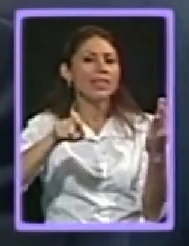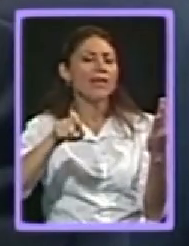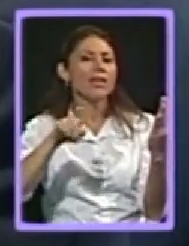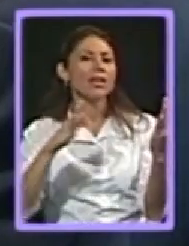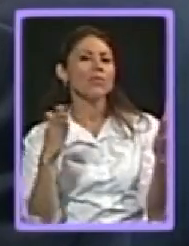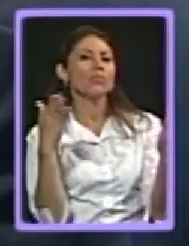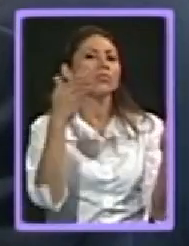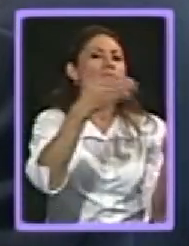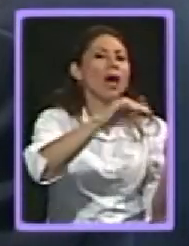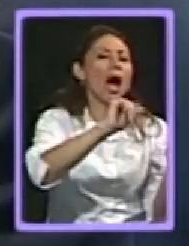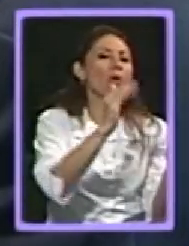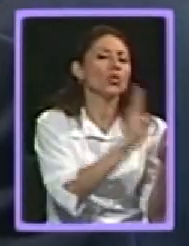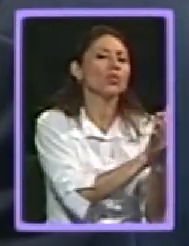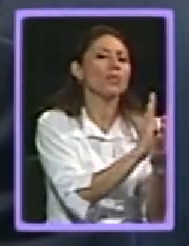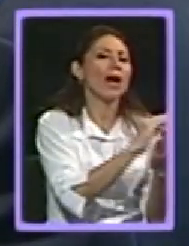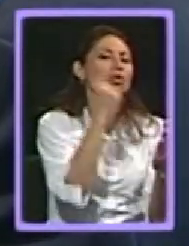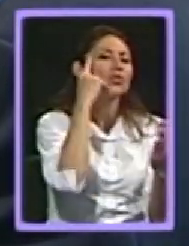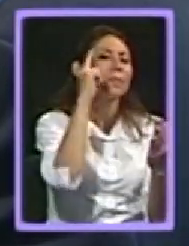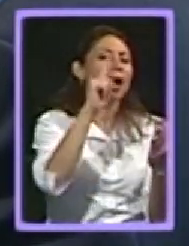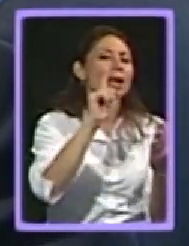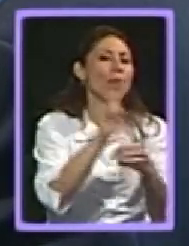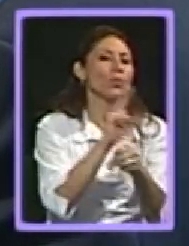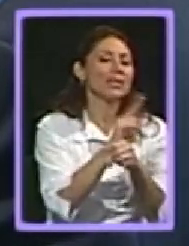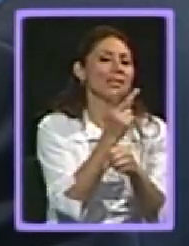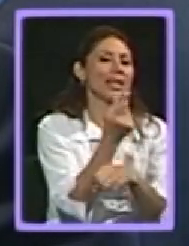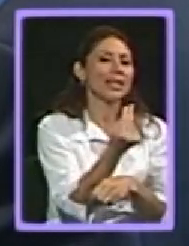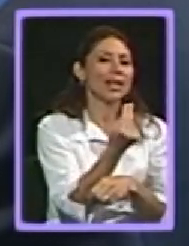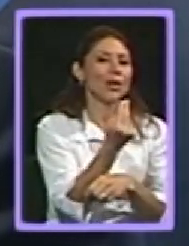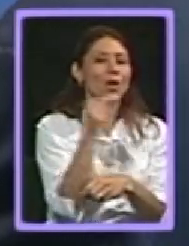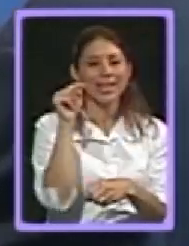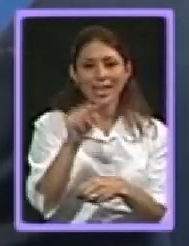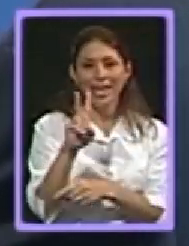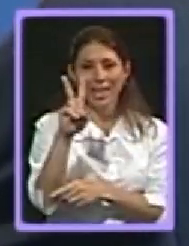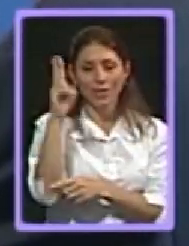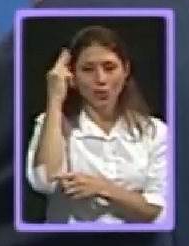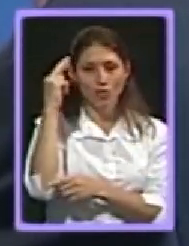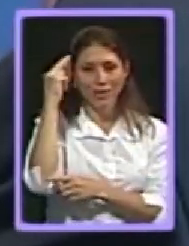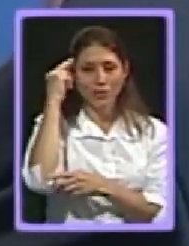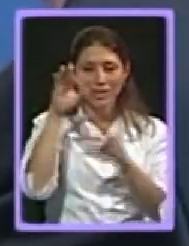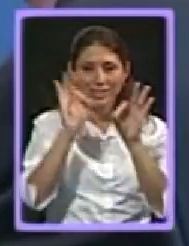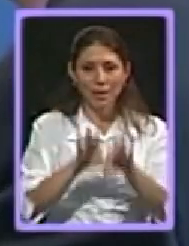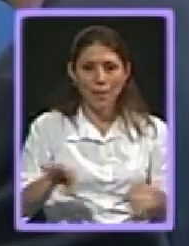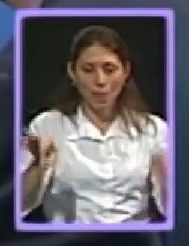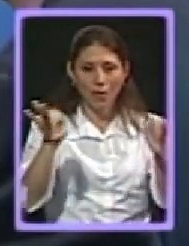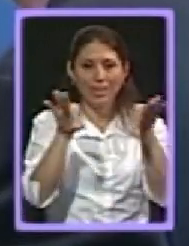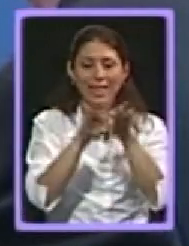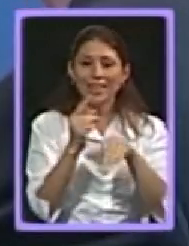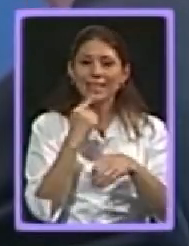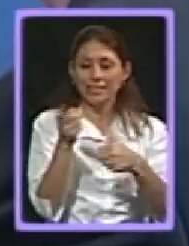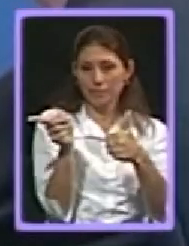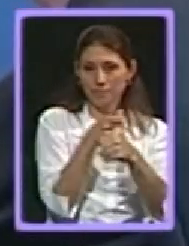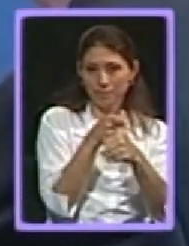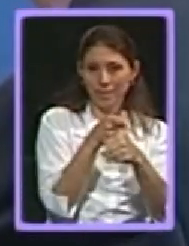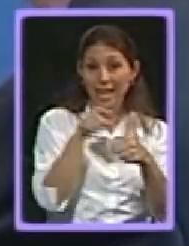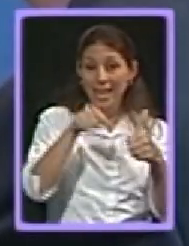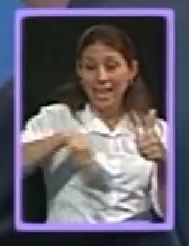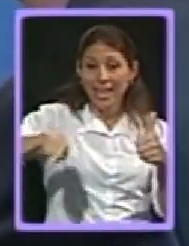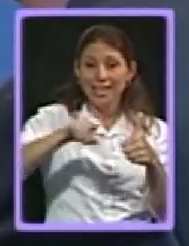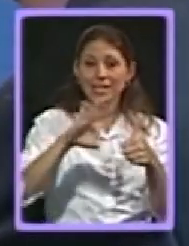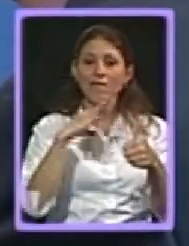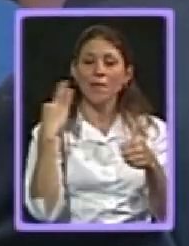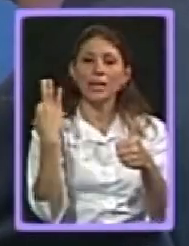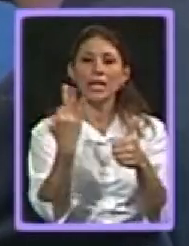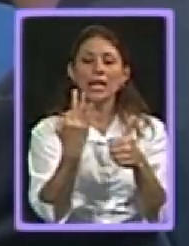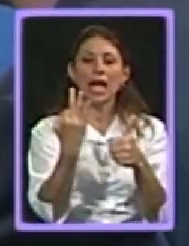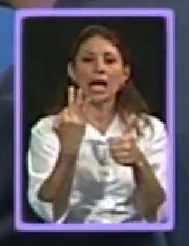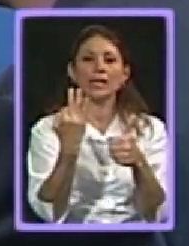que no son de la familia a financiar gastos. Y aquí hay dos razones que me parece importante abonar. Una es que esta familia está